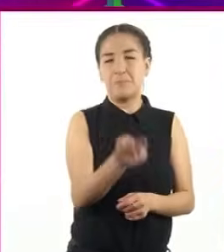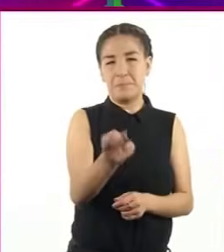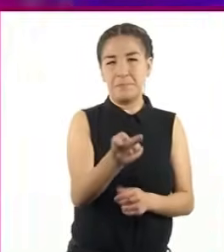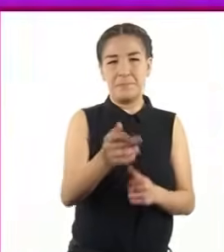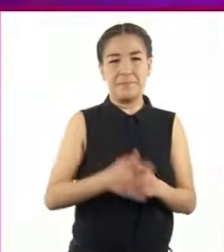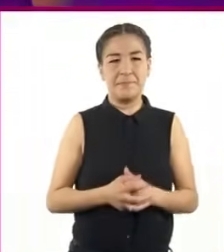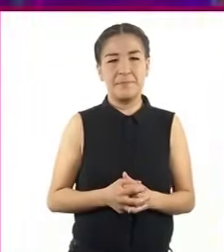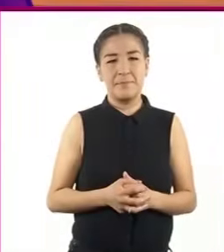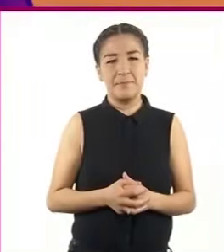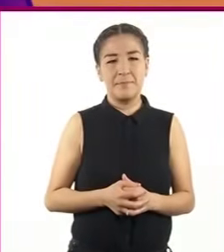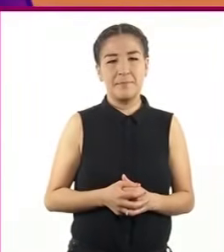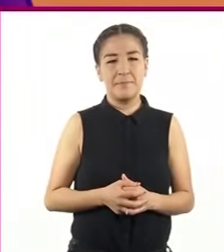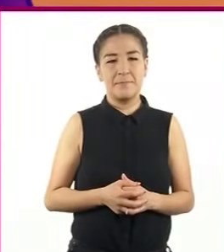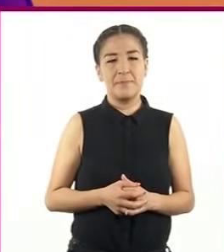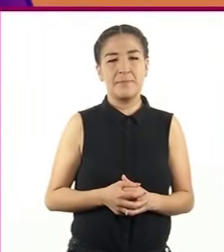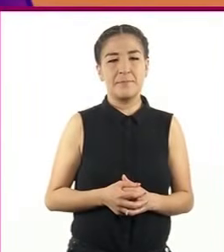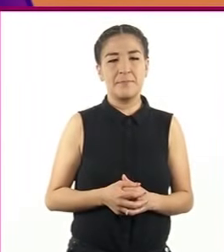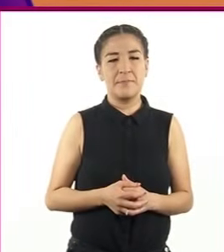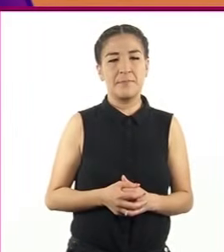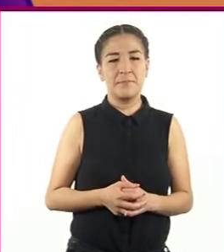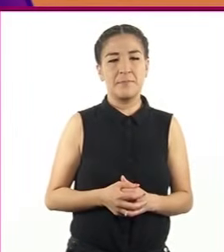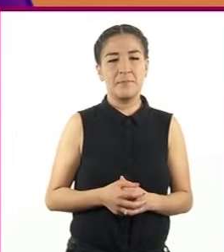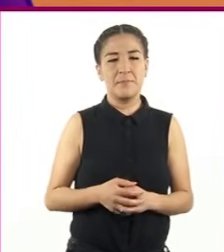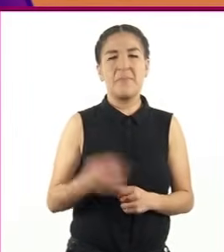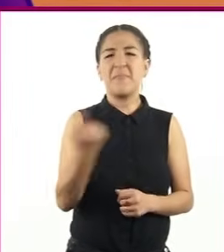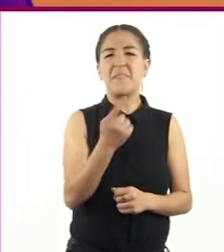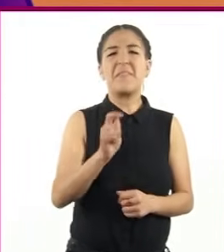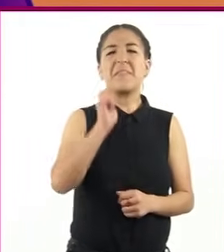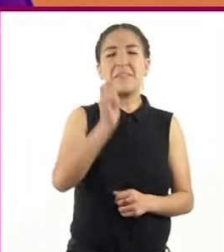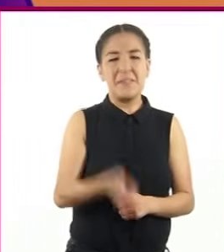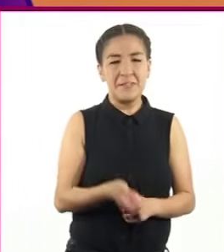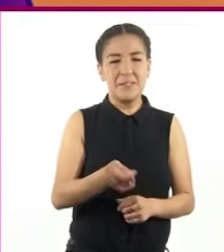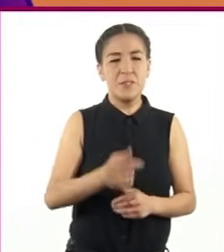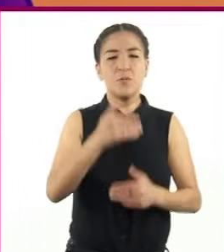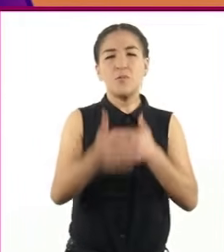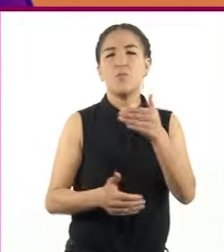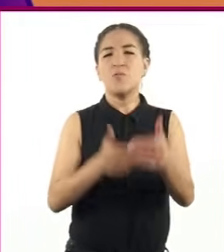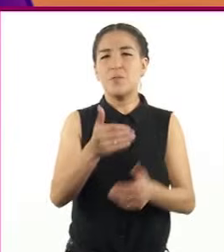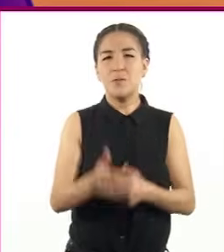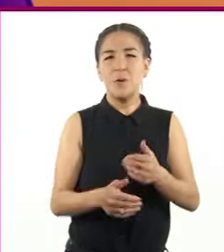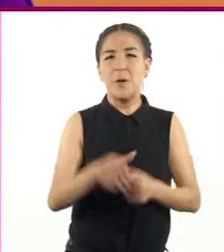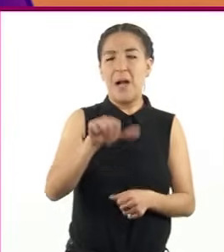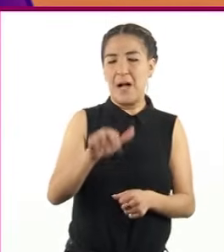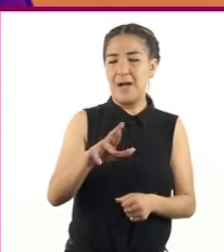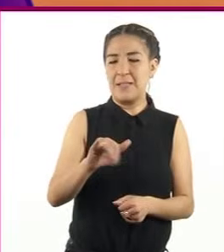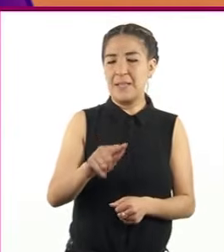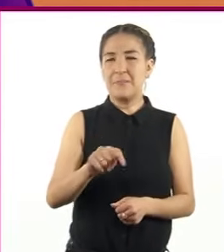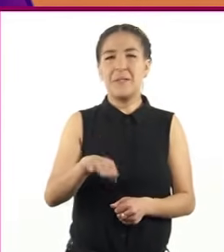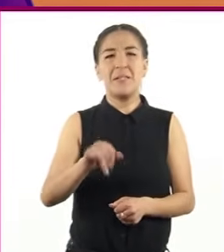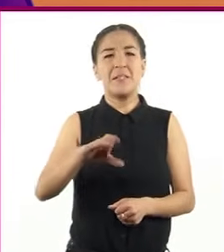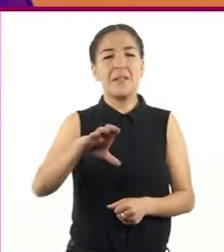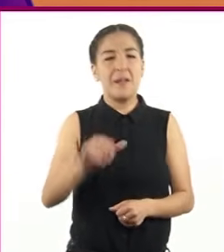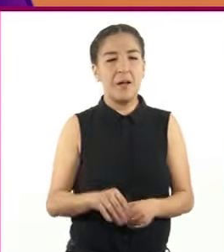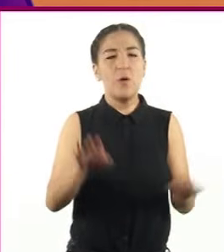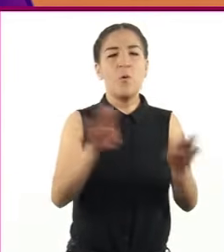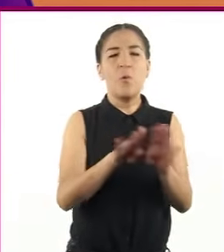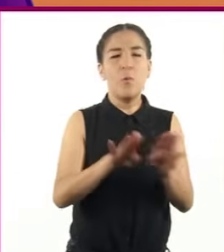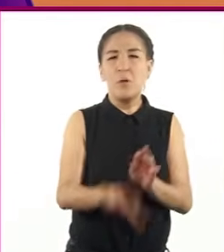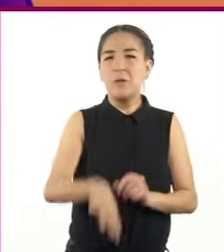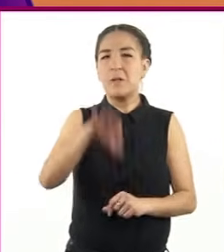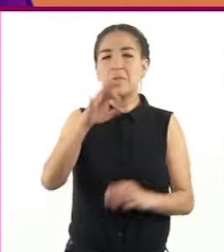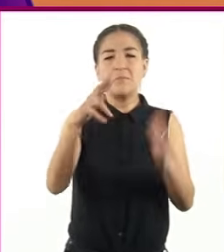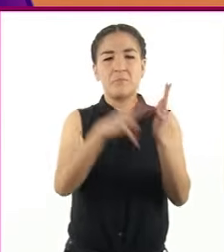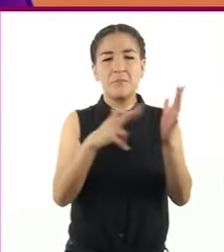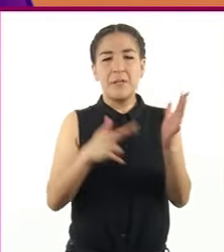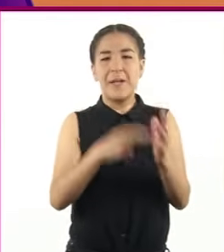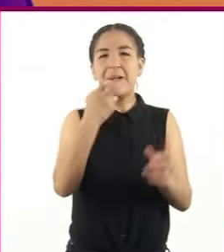preguntas. ¿Qué es una sucesión aritmética? ¿Cómo encontramos la regla general que define una